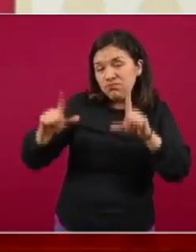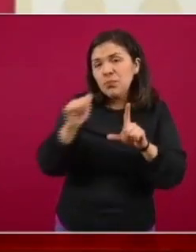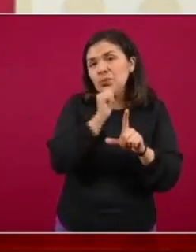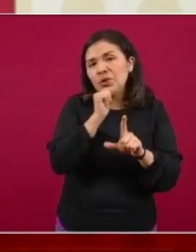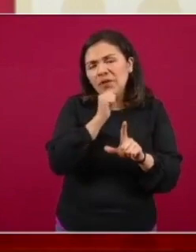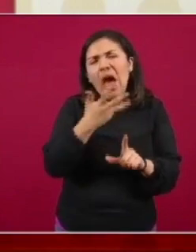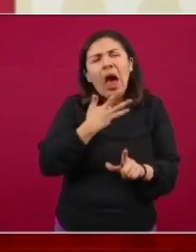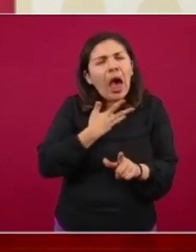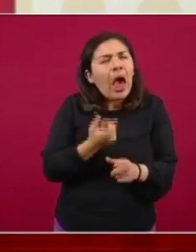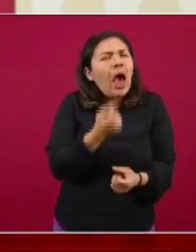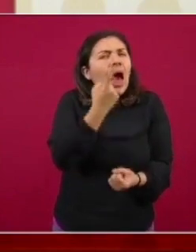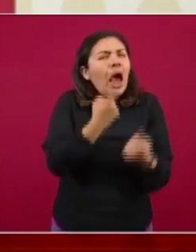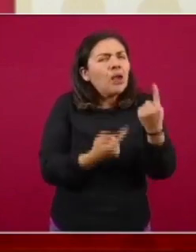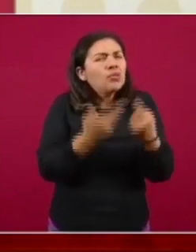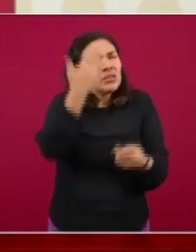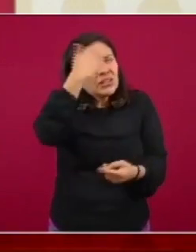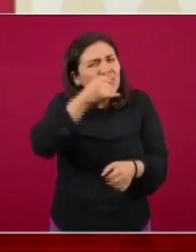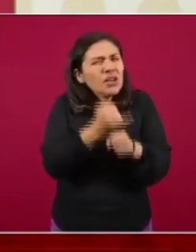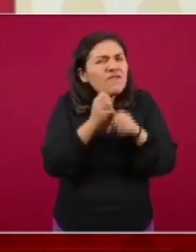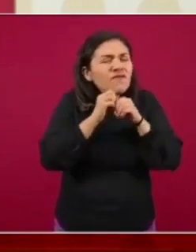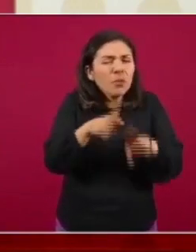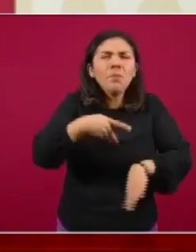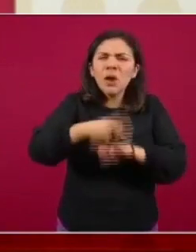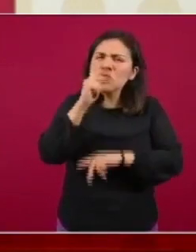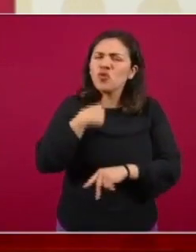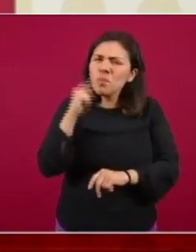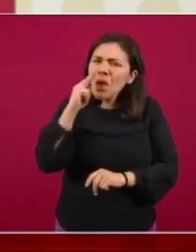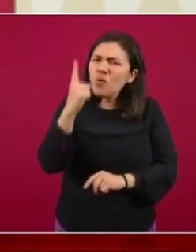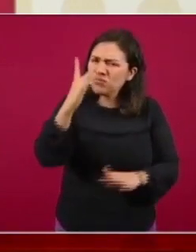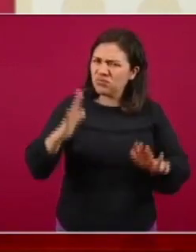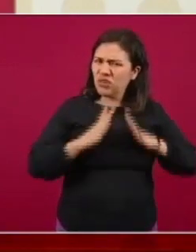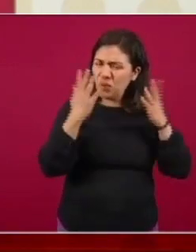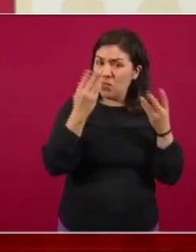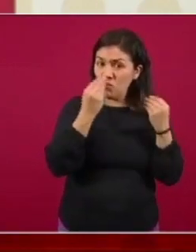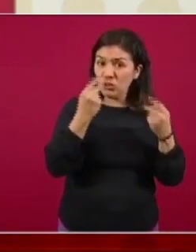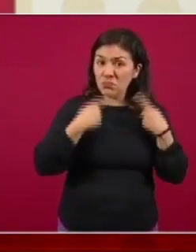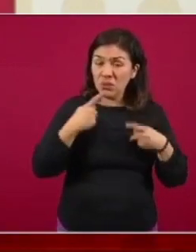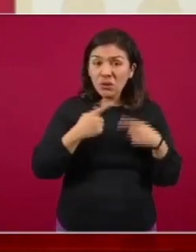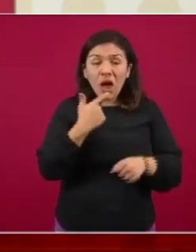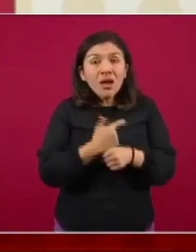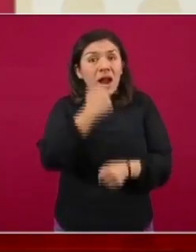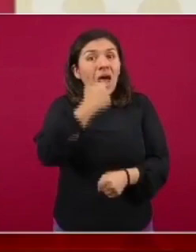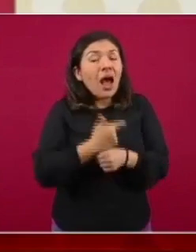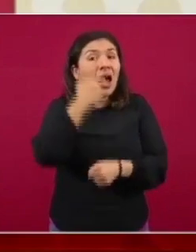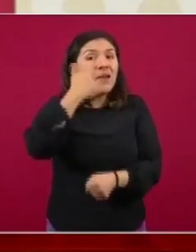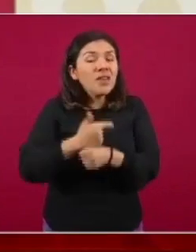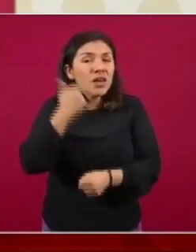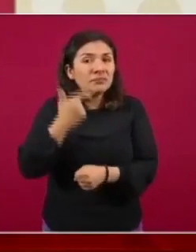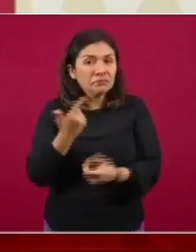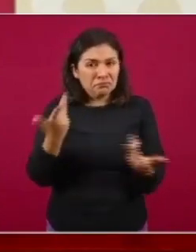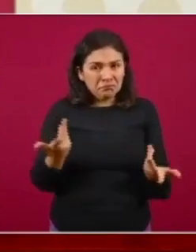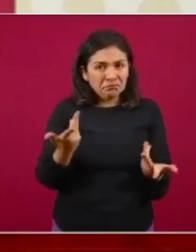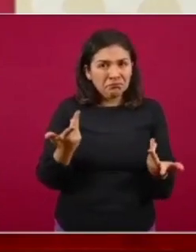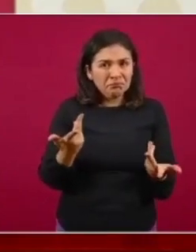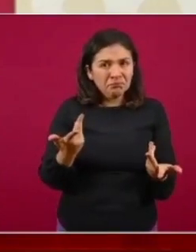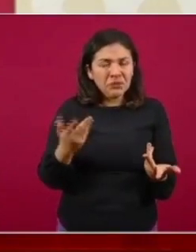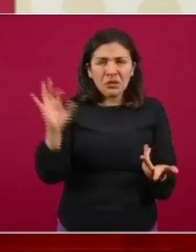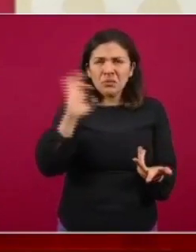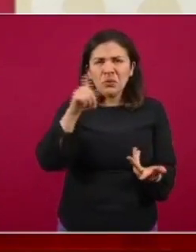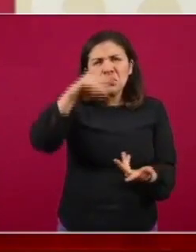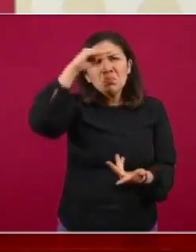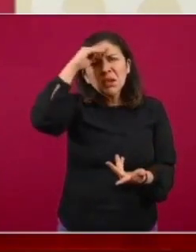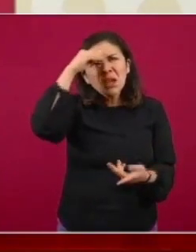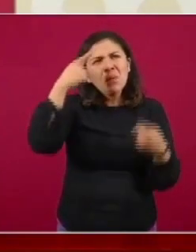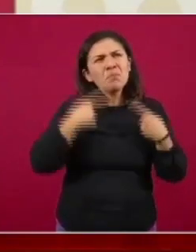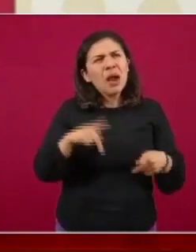datos preliminares. Uno que nos sorprendió mucho es que precisamente la gente de riesgo, ¿no? Cuando uno estaría pensando que